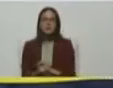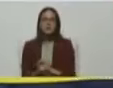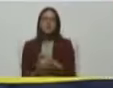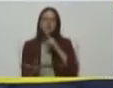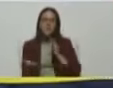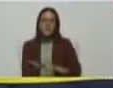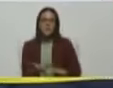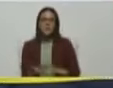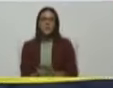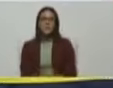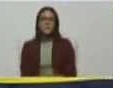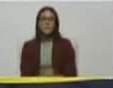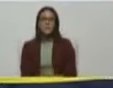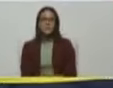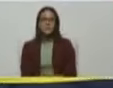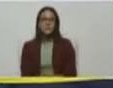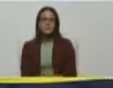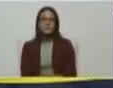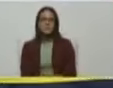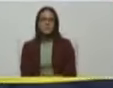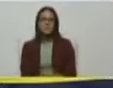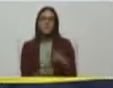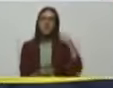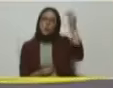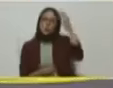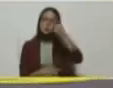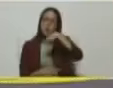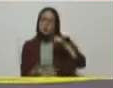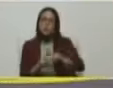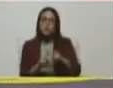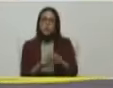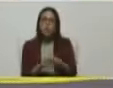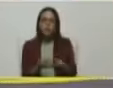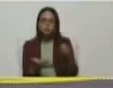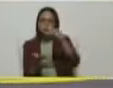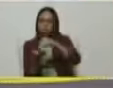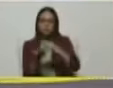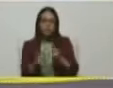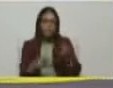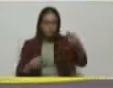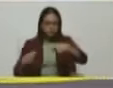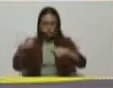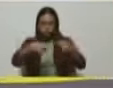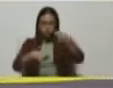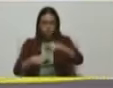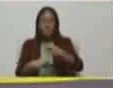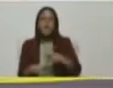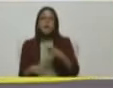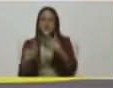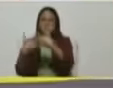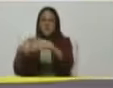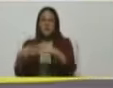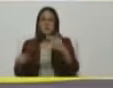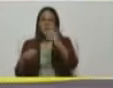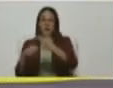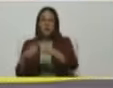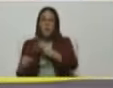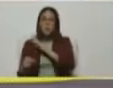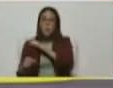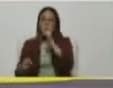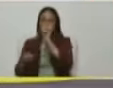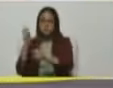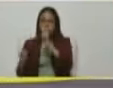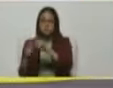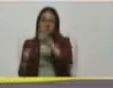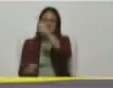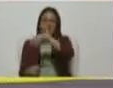Verdaderamente creo que integrar las experiencias de la empresa de gas de Trinidad y Tobago, de British Petroleum,